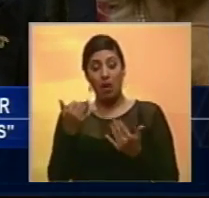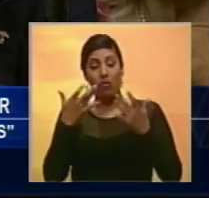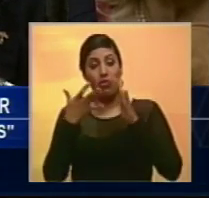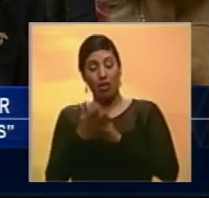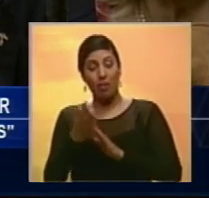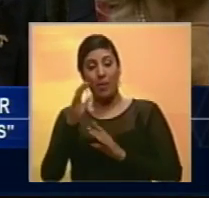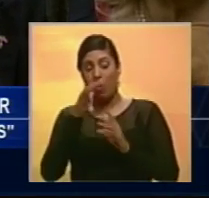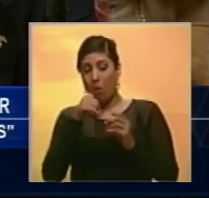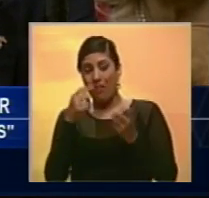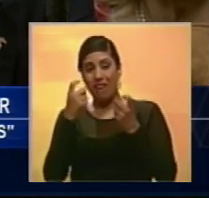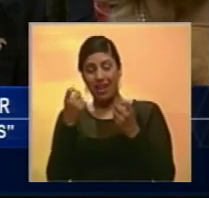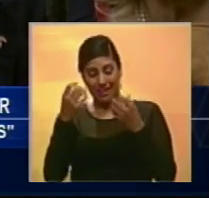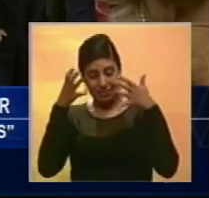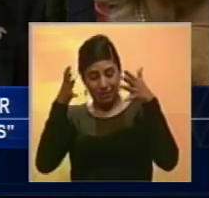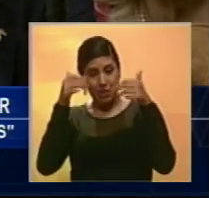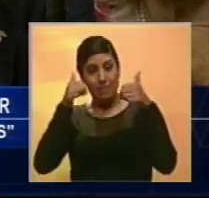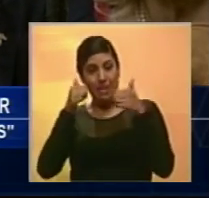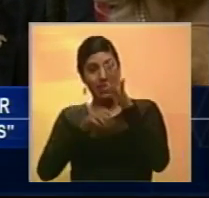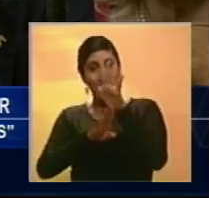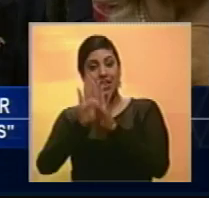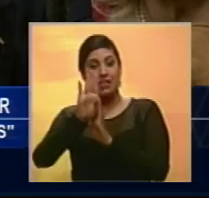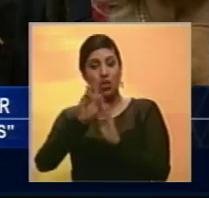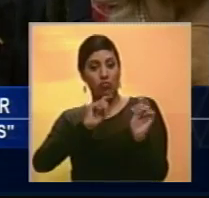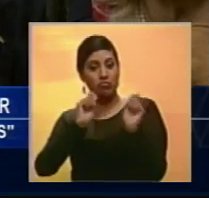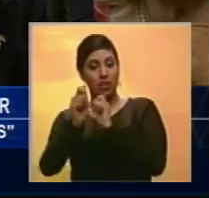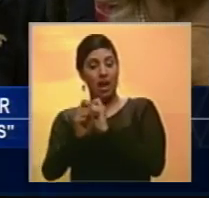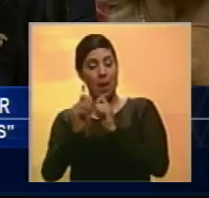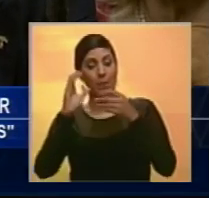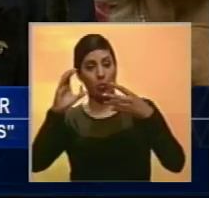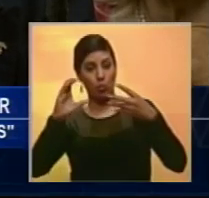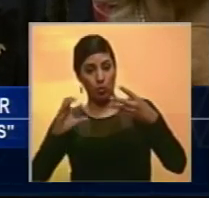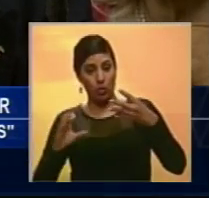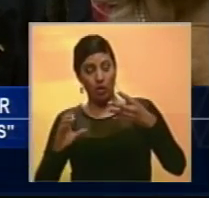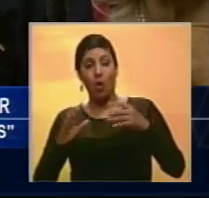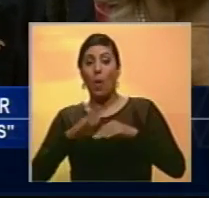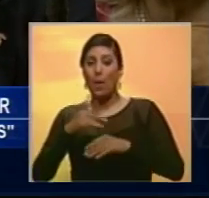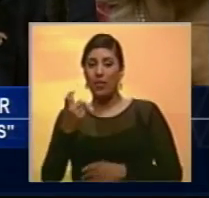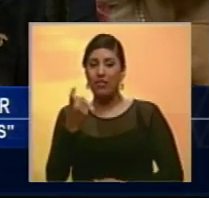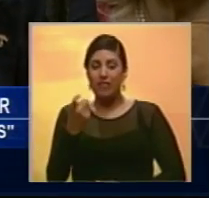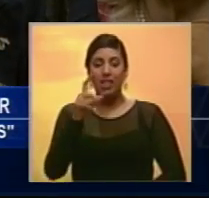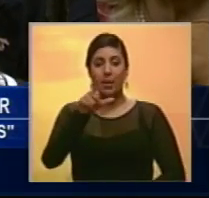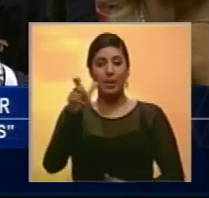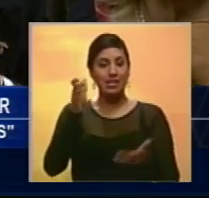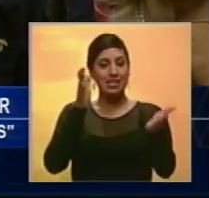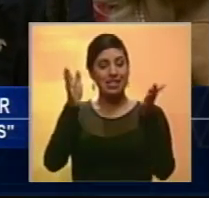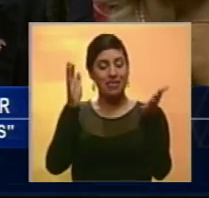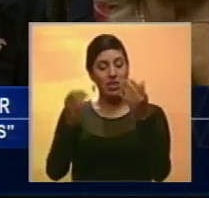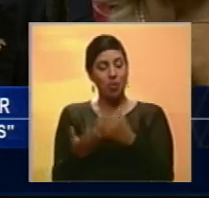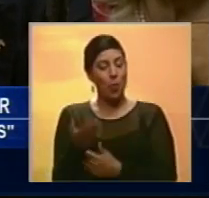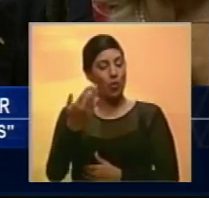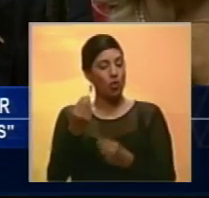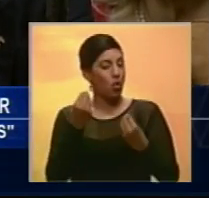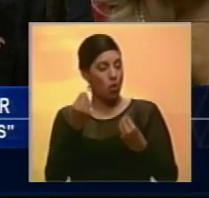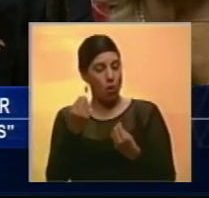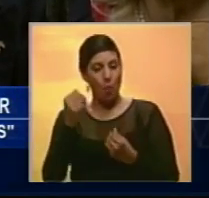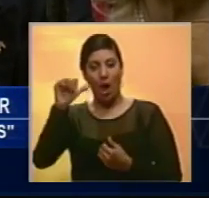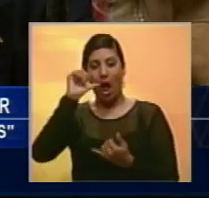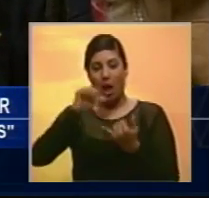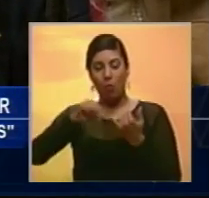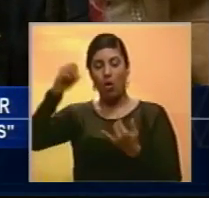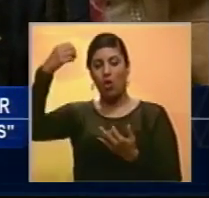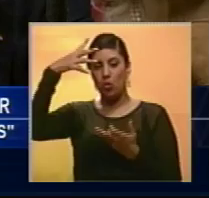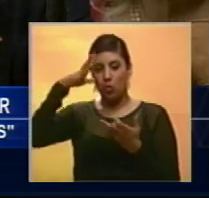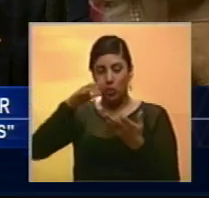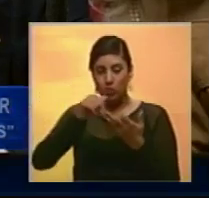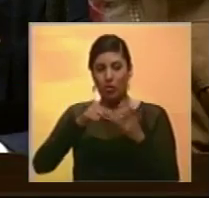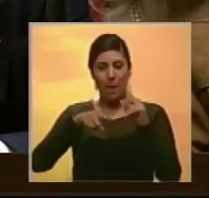actual no es la más adecuada para el desarrollo del cambio en el currículum debido a la falta de los servicios fundamentales como agua, luz,